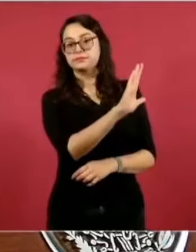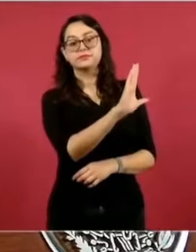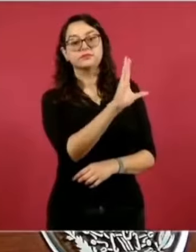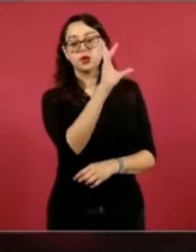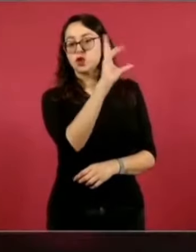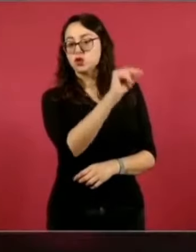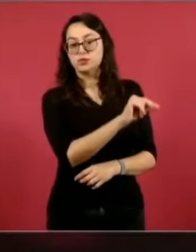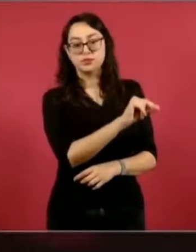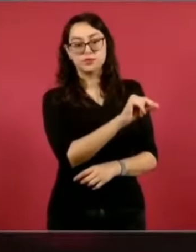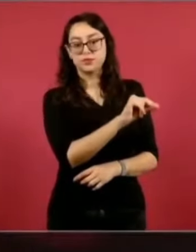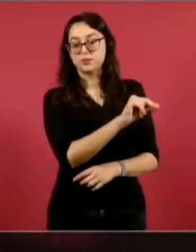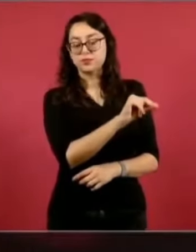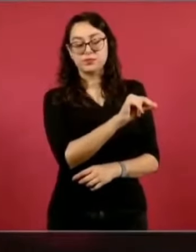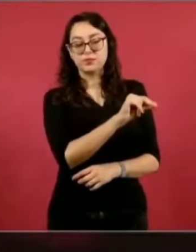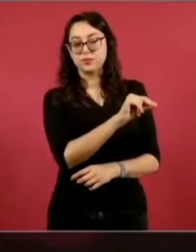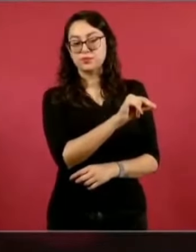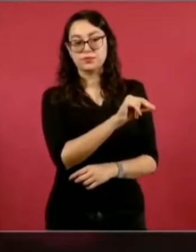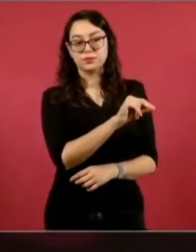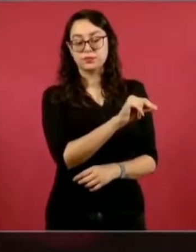de